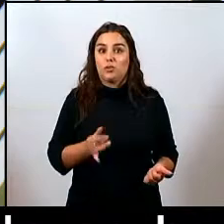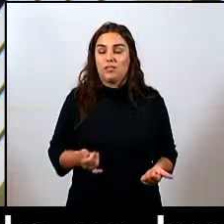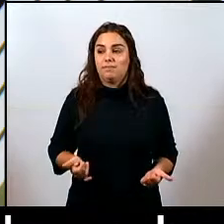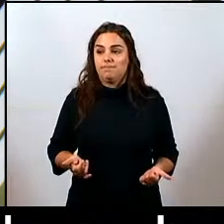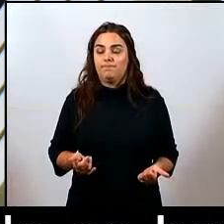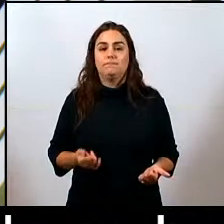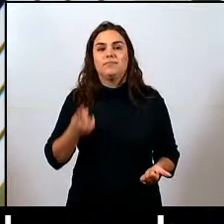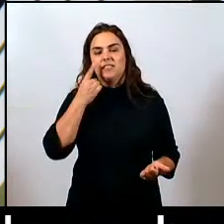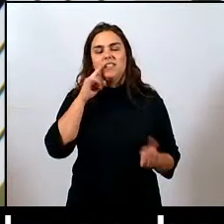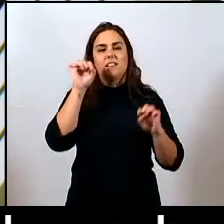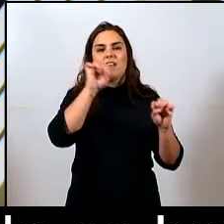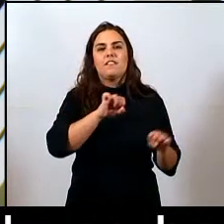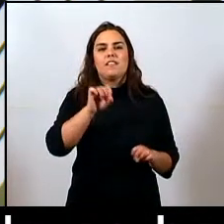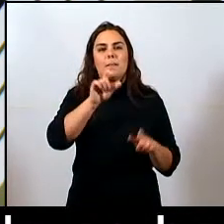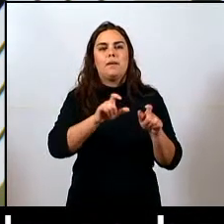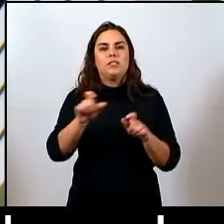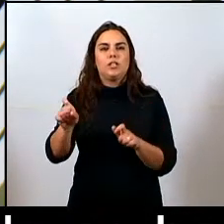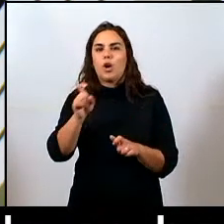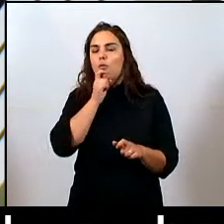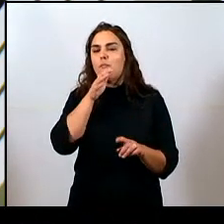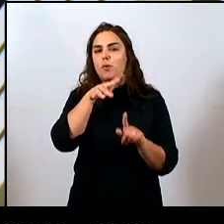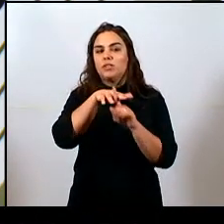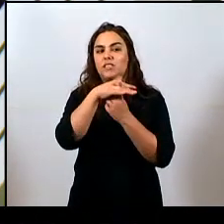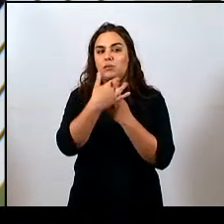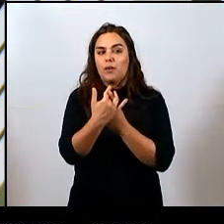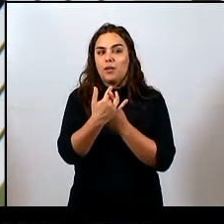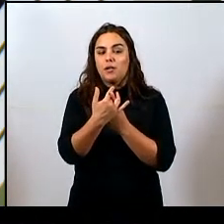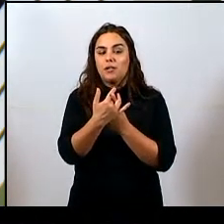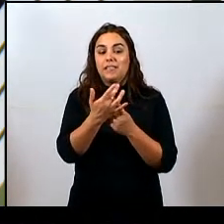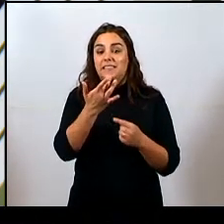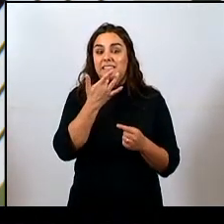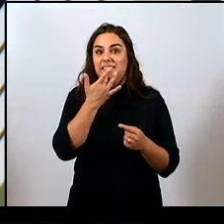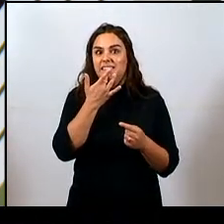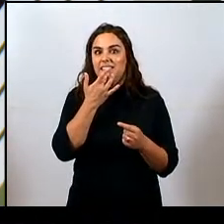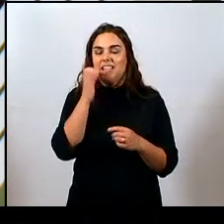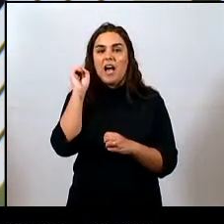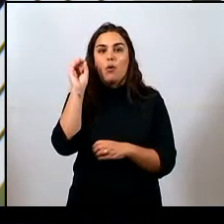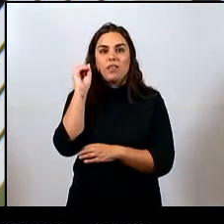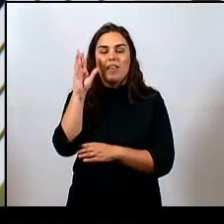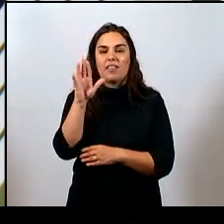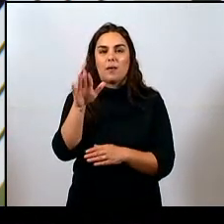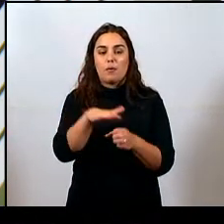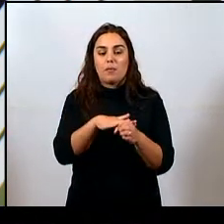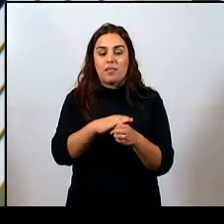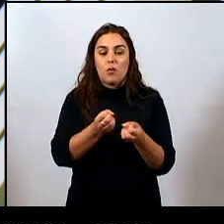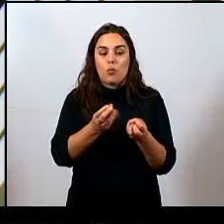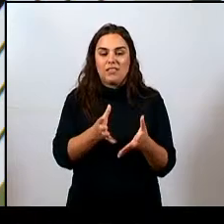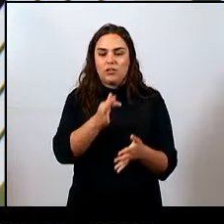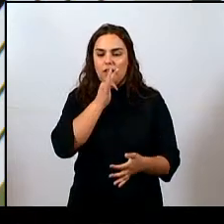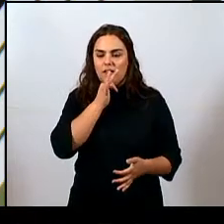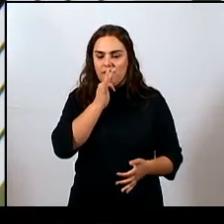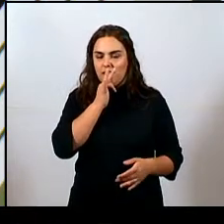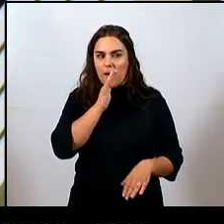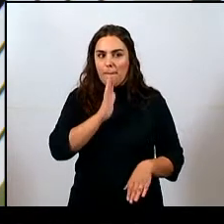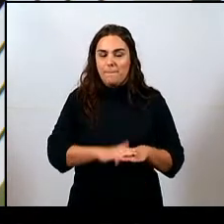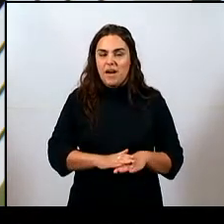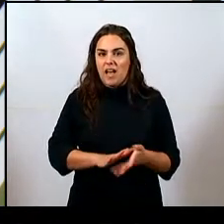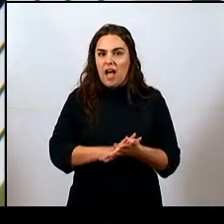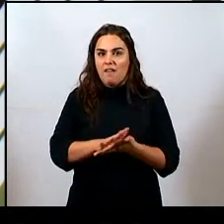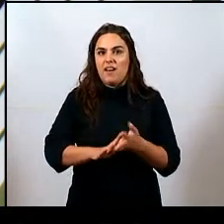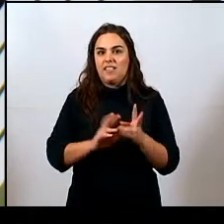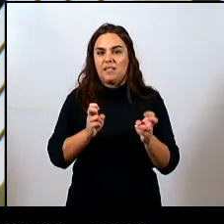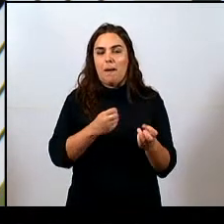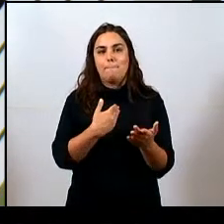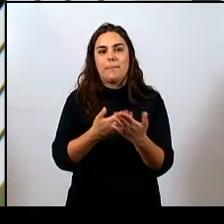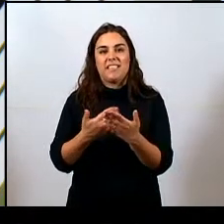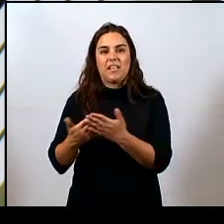cómo se puede defender una persona ante esta situación cuando todavía la Audiencia Provincial tampoco se ha manifestado acerca de las peticiones